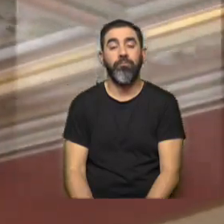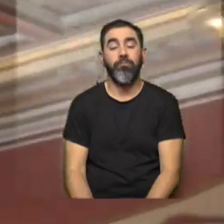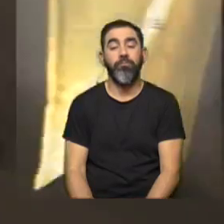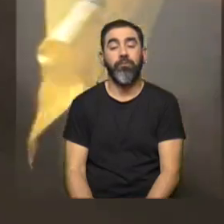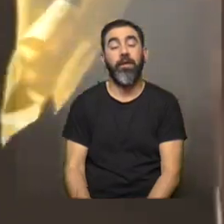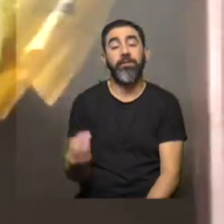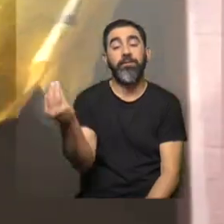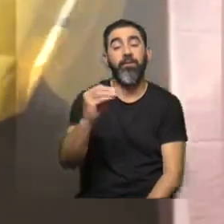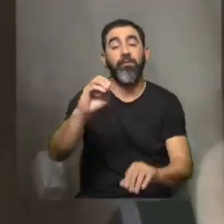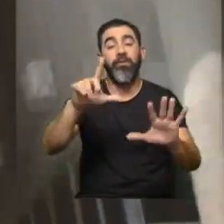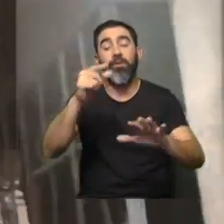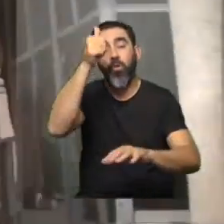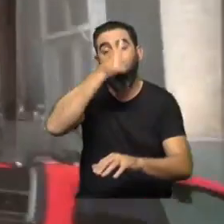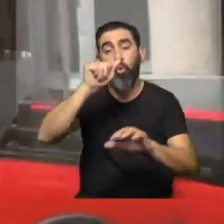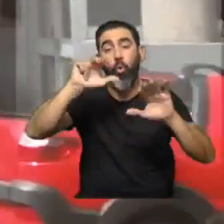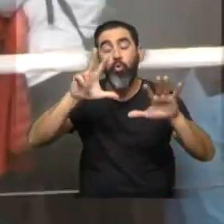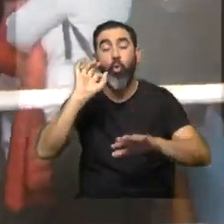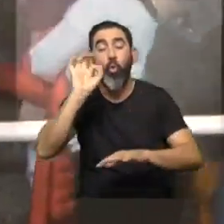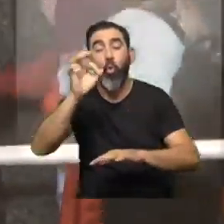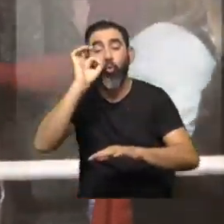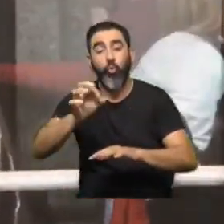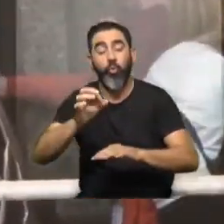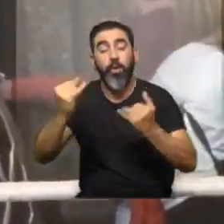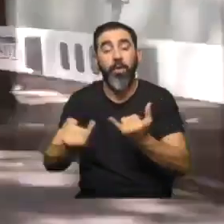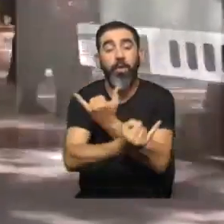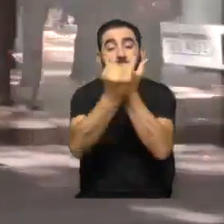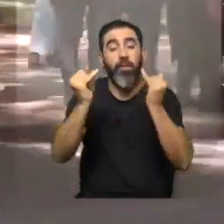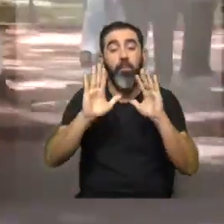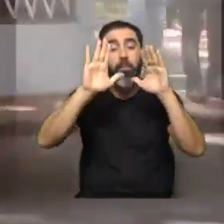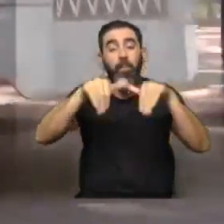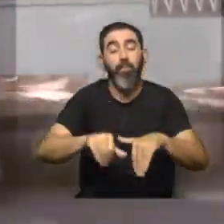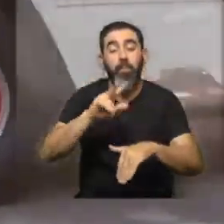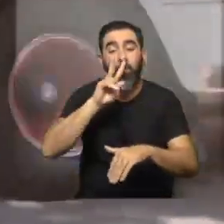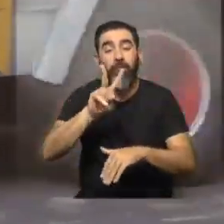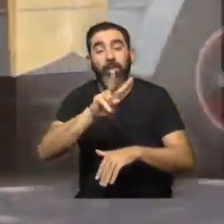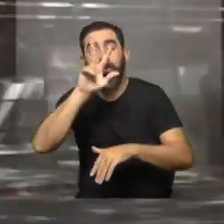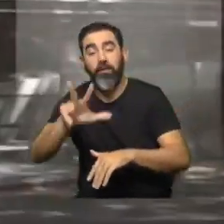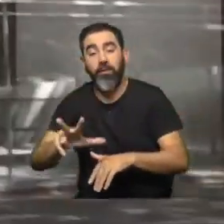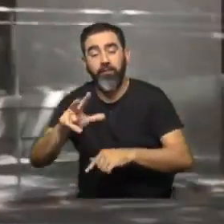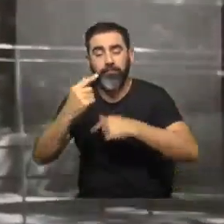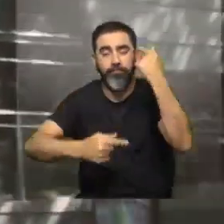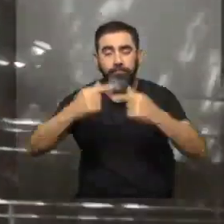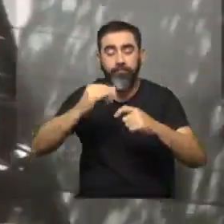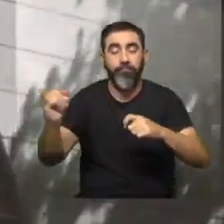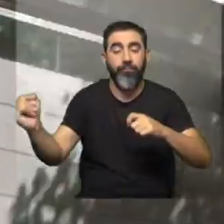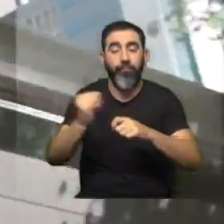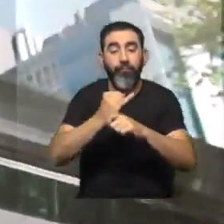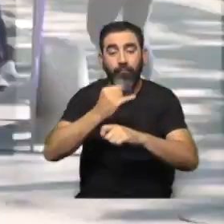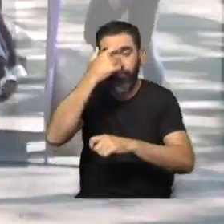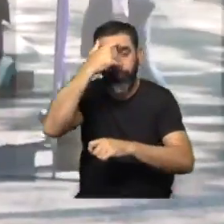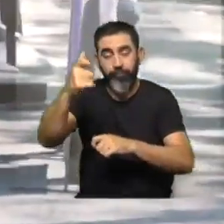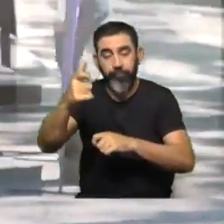Este sábado 7 y domingo 8 de octubre se llevará a cabo el Día del Patrimonio 2023 y varias instituciones